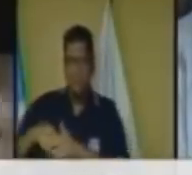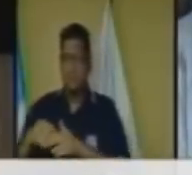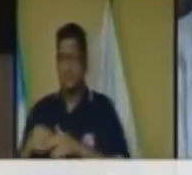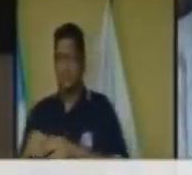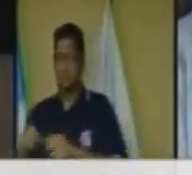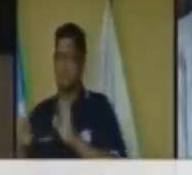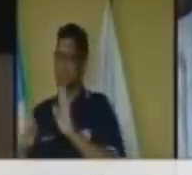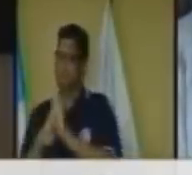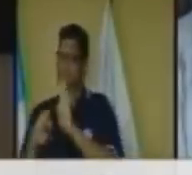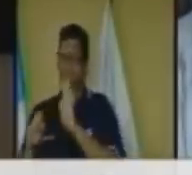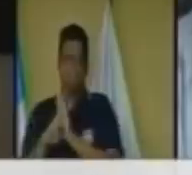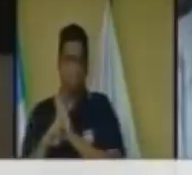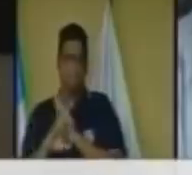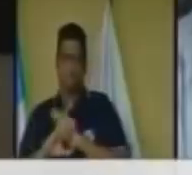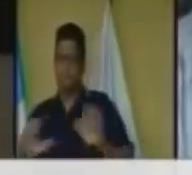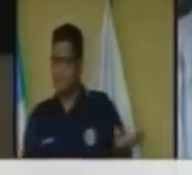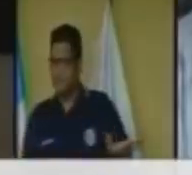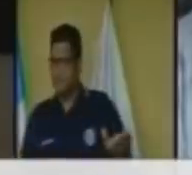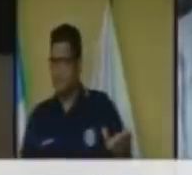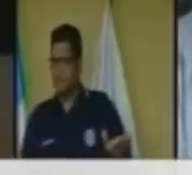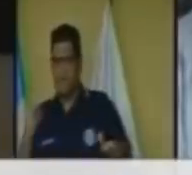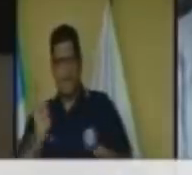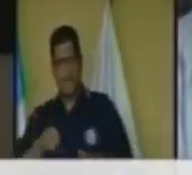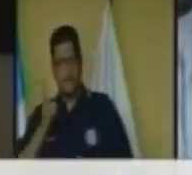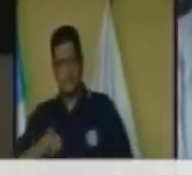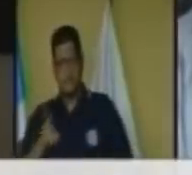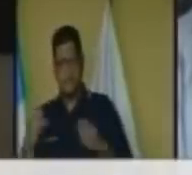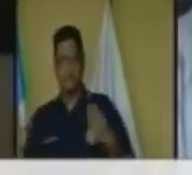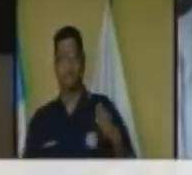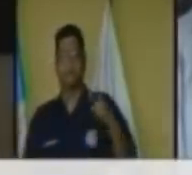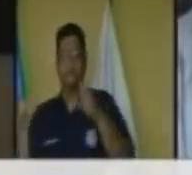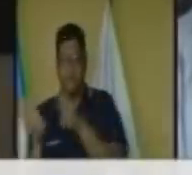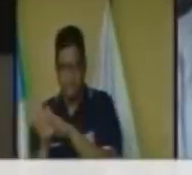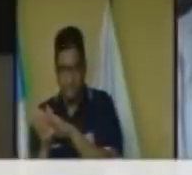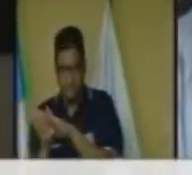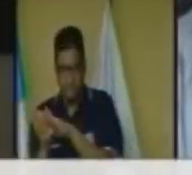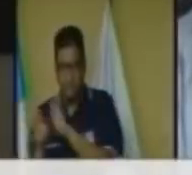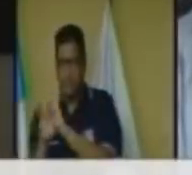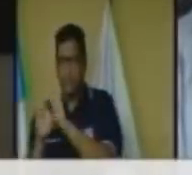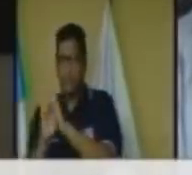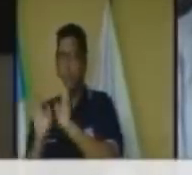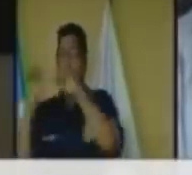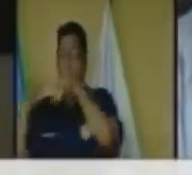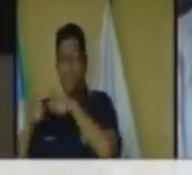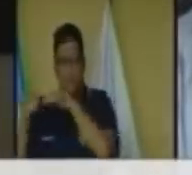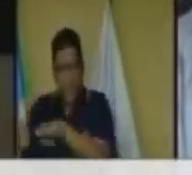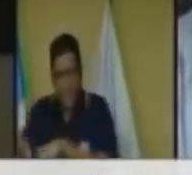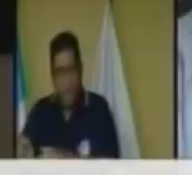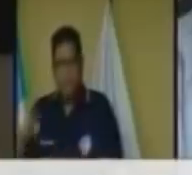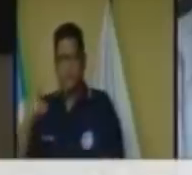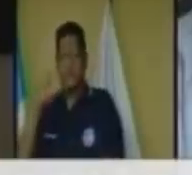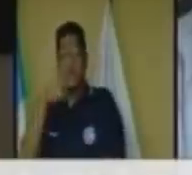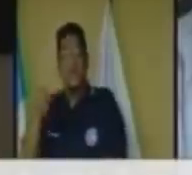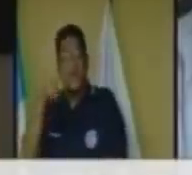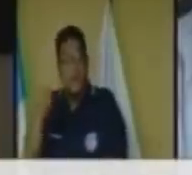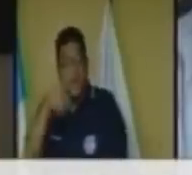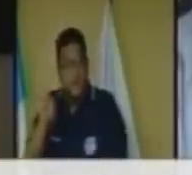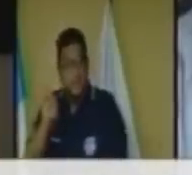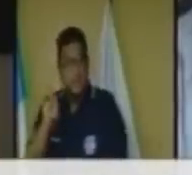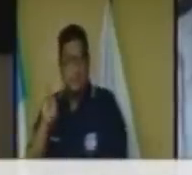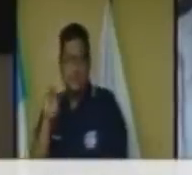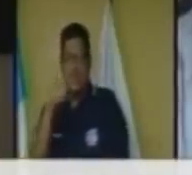Es por eso lo que mencionaba el señor ministro, que quienes no estén cumpliendo se están arriesgando a esa sanción. Entonces hacemos un nuevo llamado